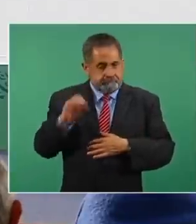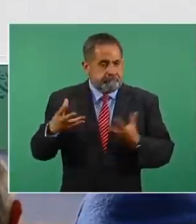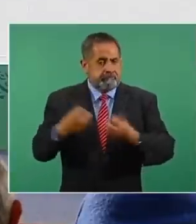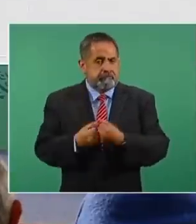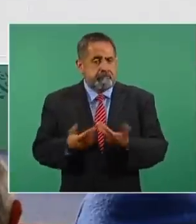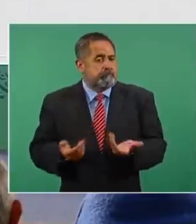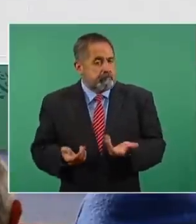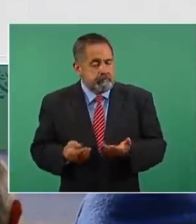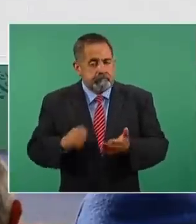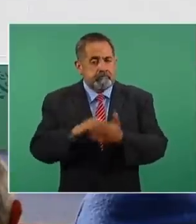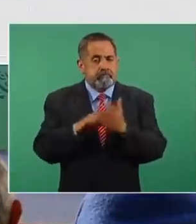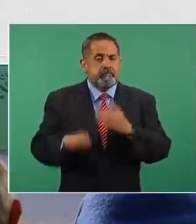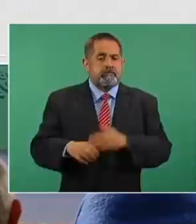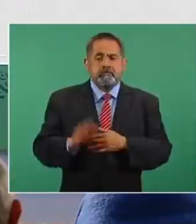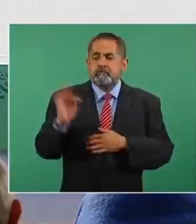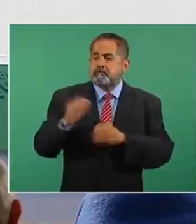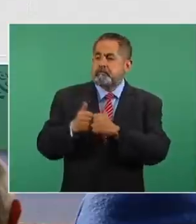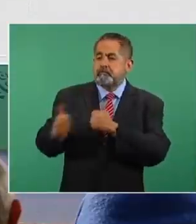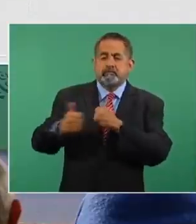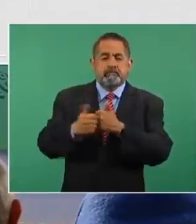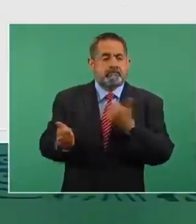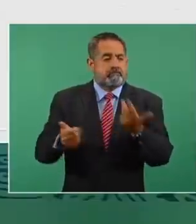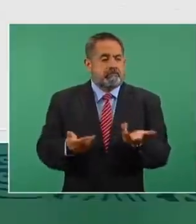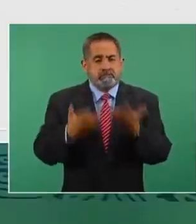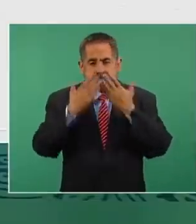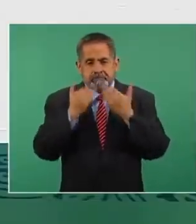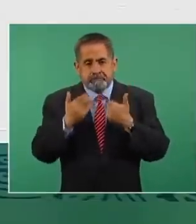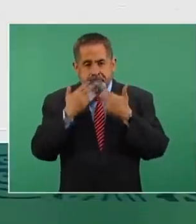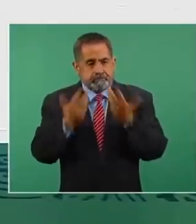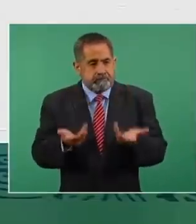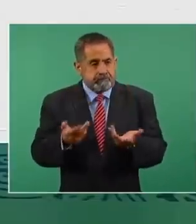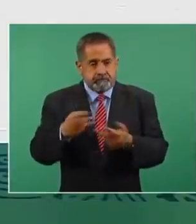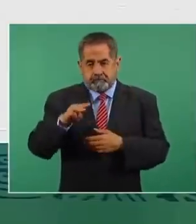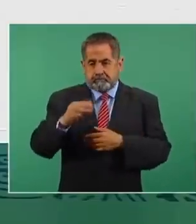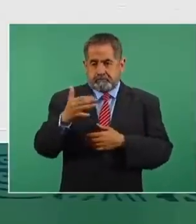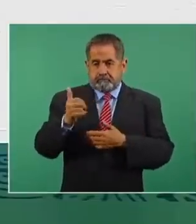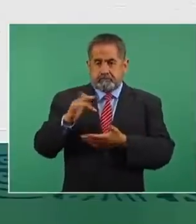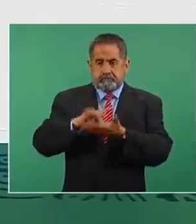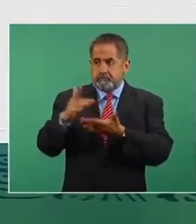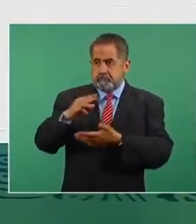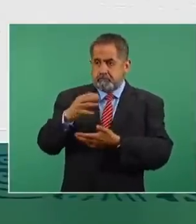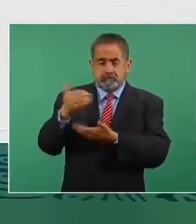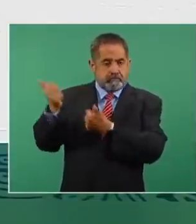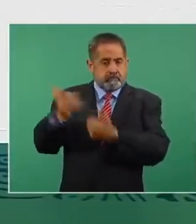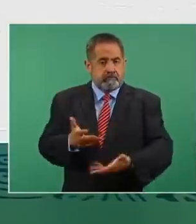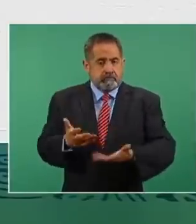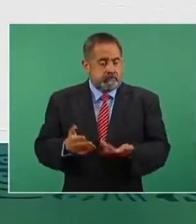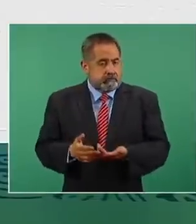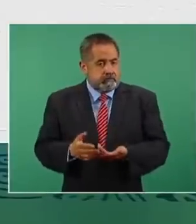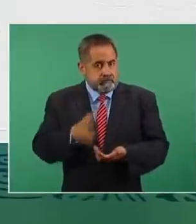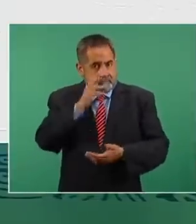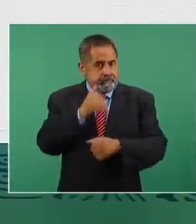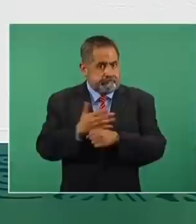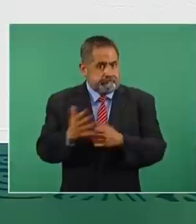¿qué sucedería? pues no tendríamos la mayor parte de las vacunas que vamos a tener en mayo, sería imposible.